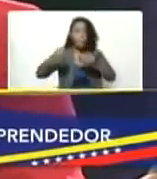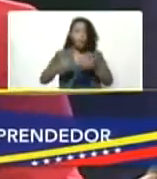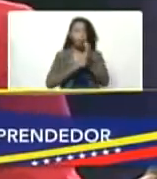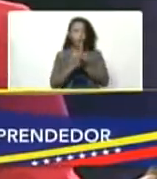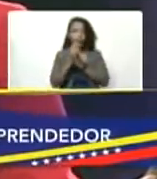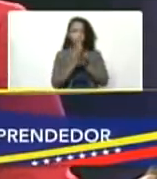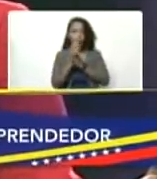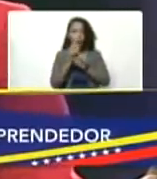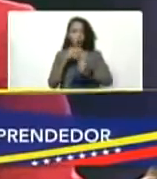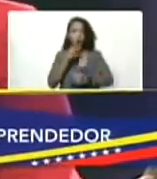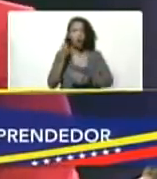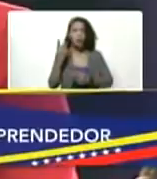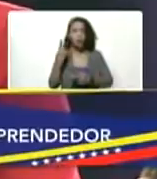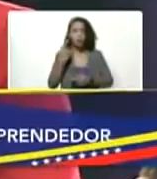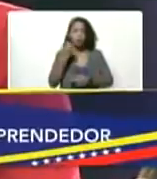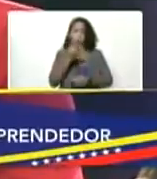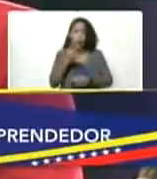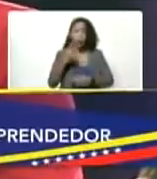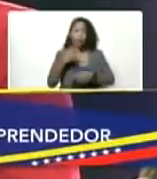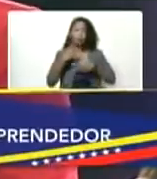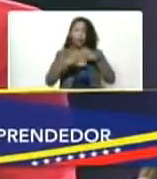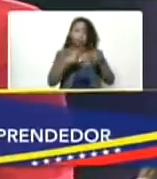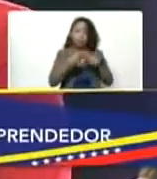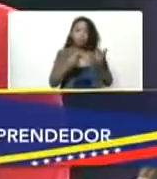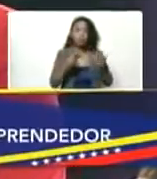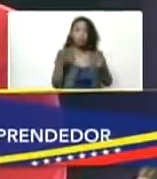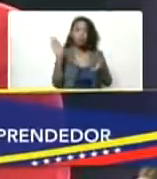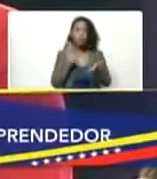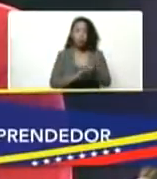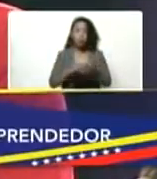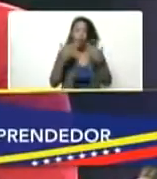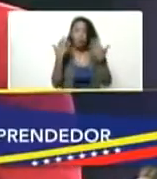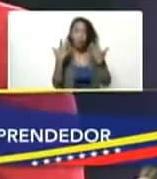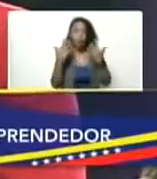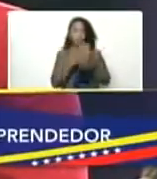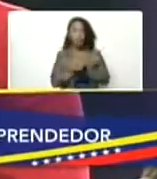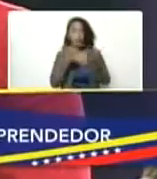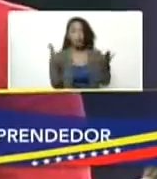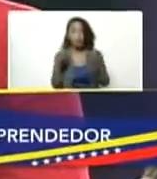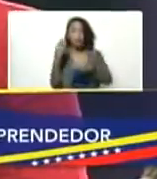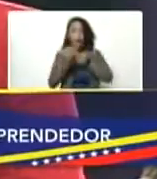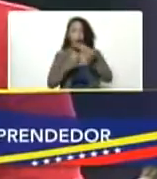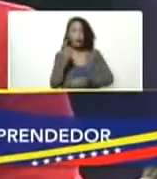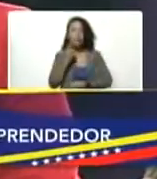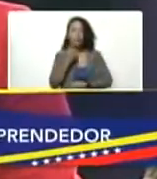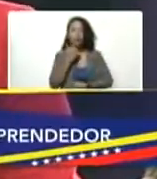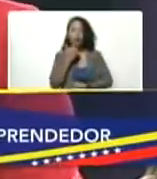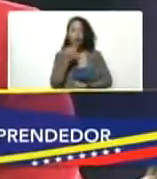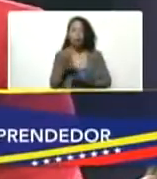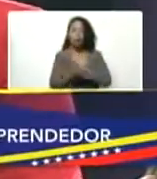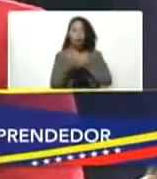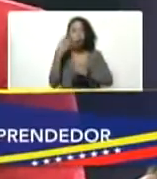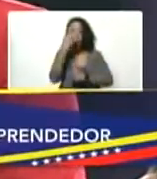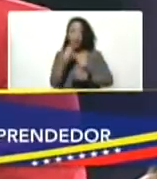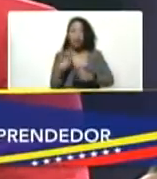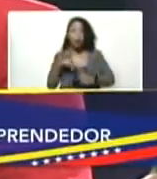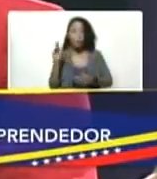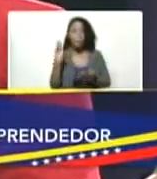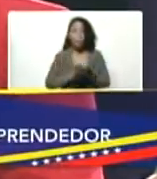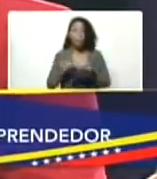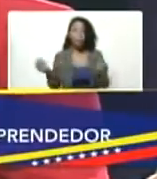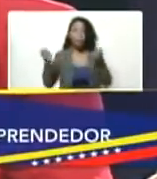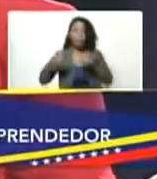emprender, una juventud que, bueno, está produciendo, que está poniendo sus manos al servicio de lo que hace falta, y una juventud que hoy está